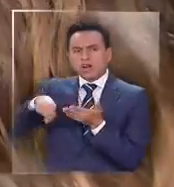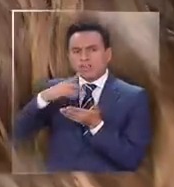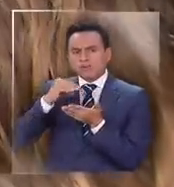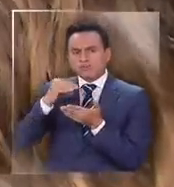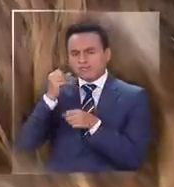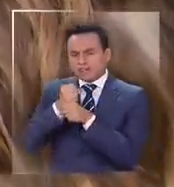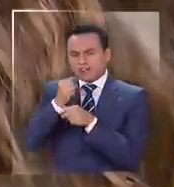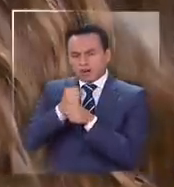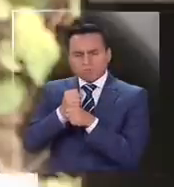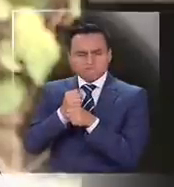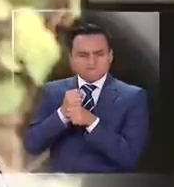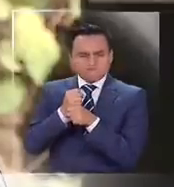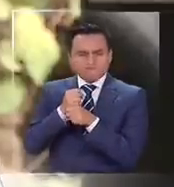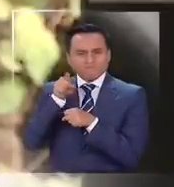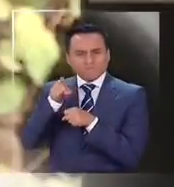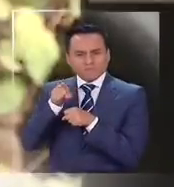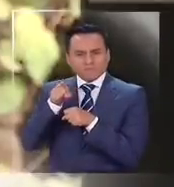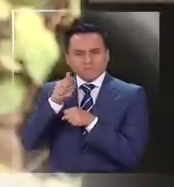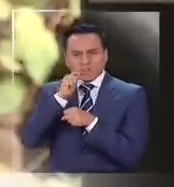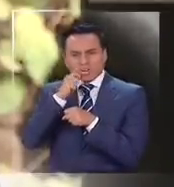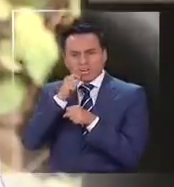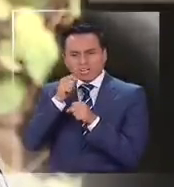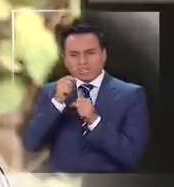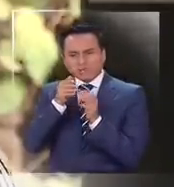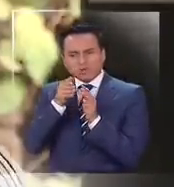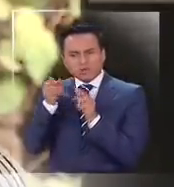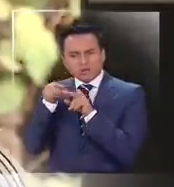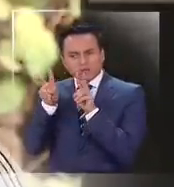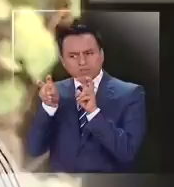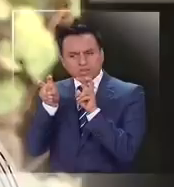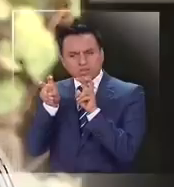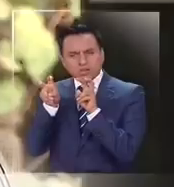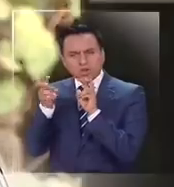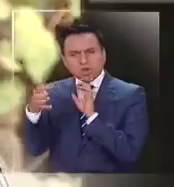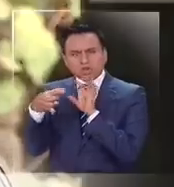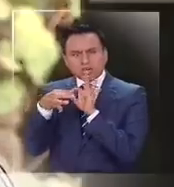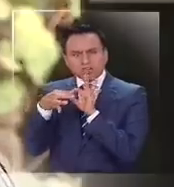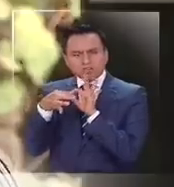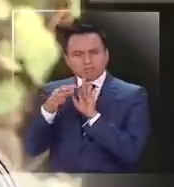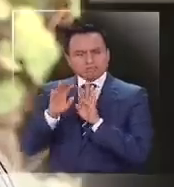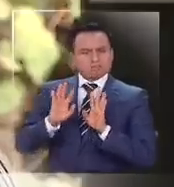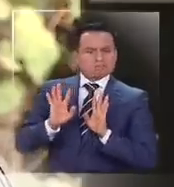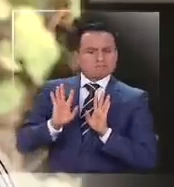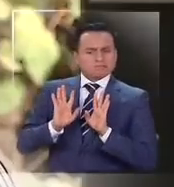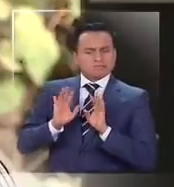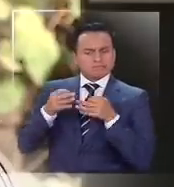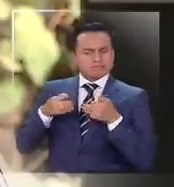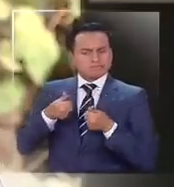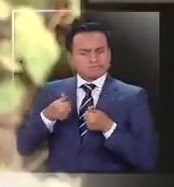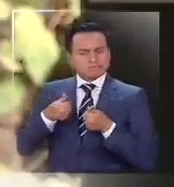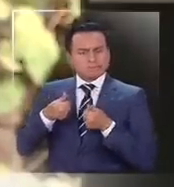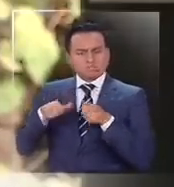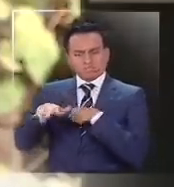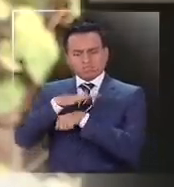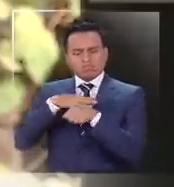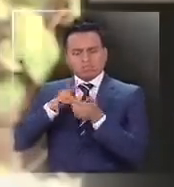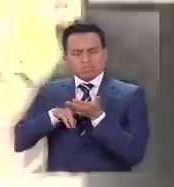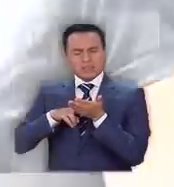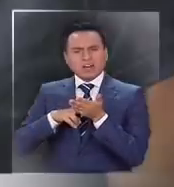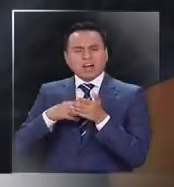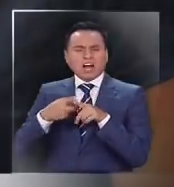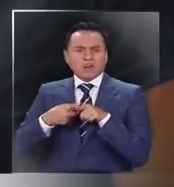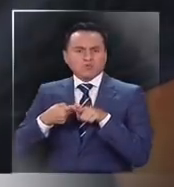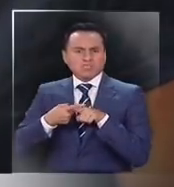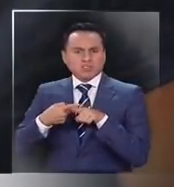de trabajo, cuándo se traspasan los límites, cuándo el contacto es inapropiado y cuándo estamos hablando ya de una situación francamente